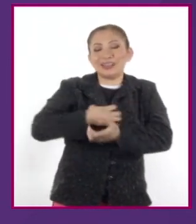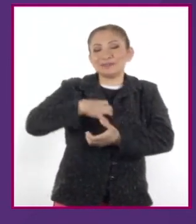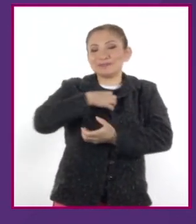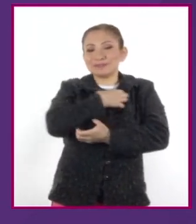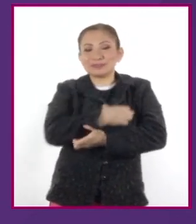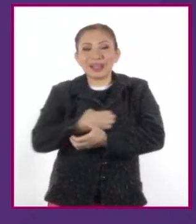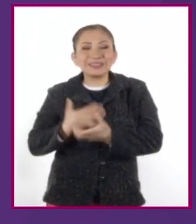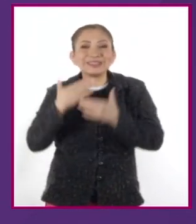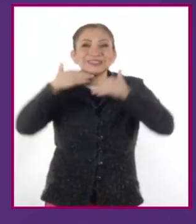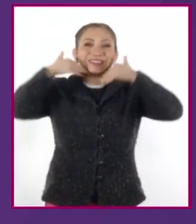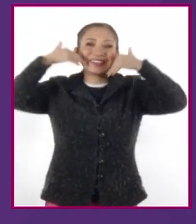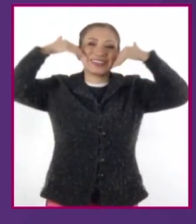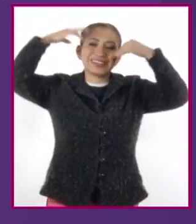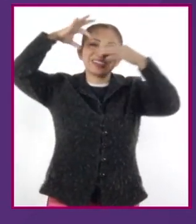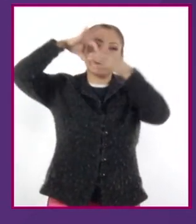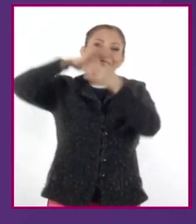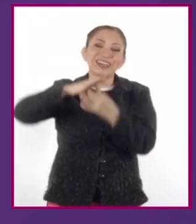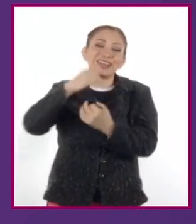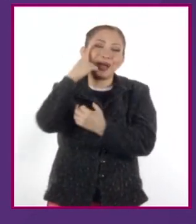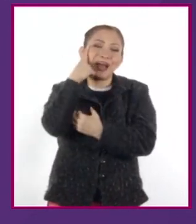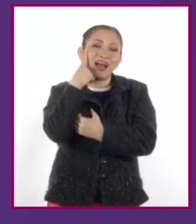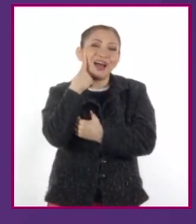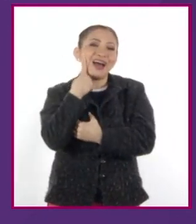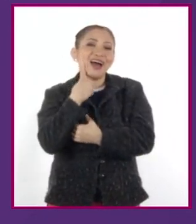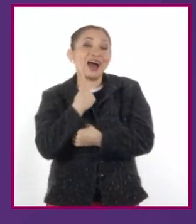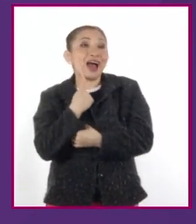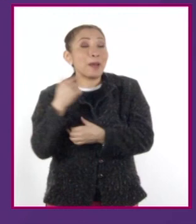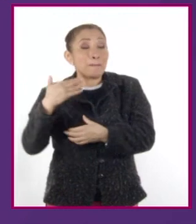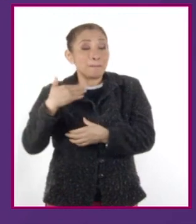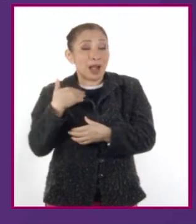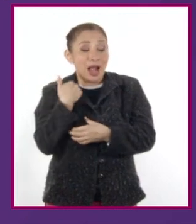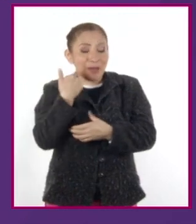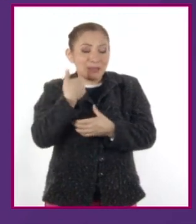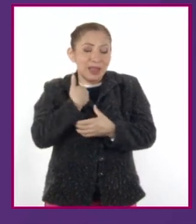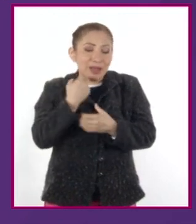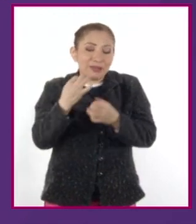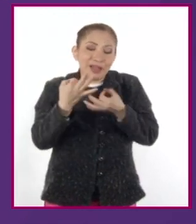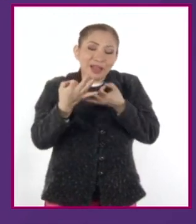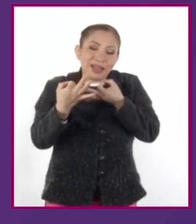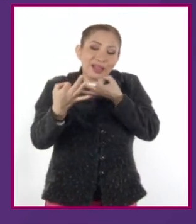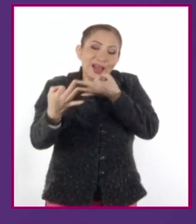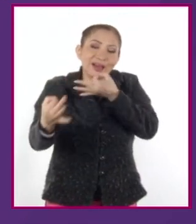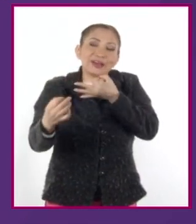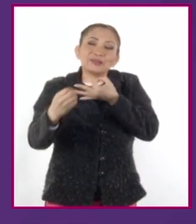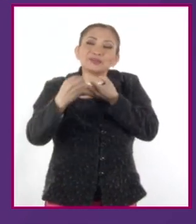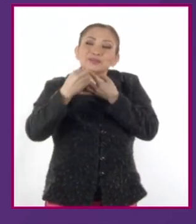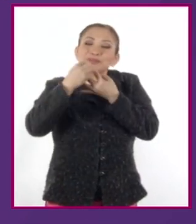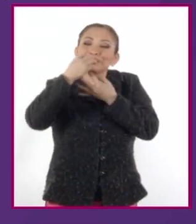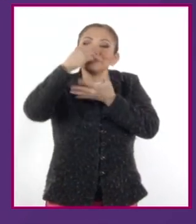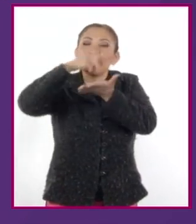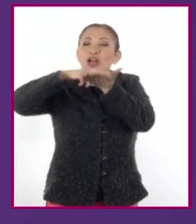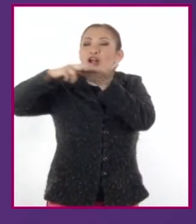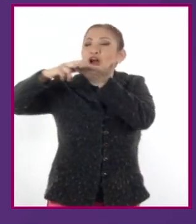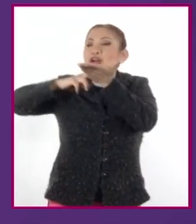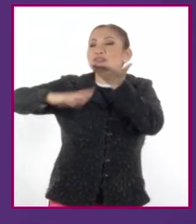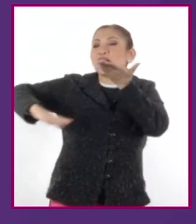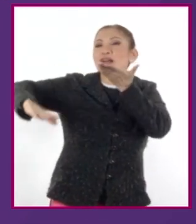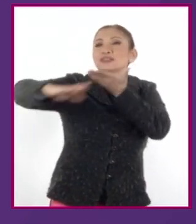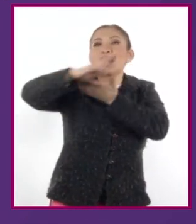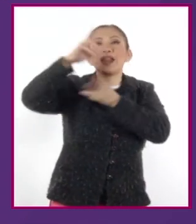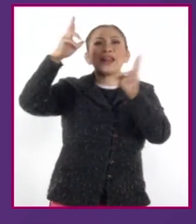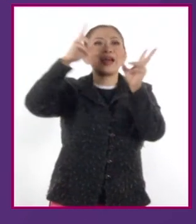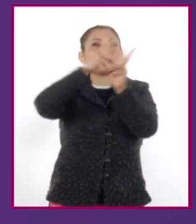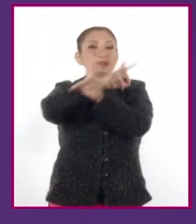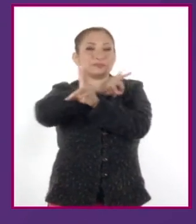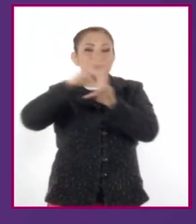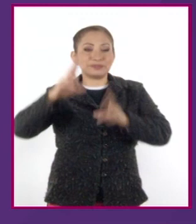alterno sonrisa con llanto, y bajo el milagro de mi encantamiento se aroman de rosas las alas del